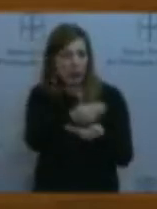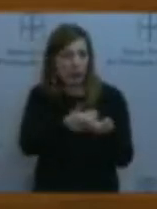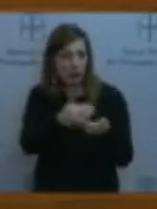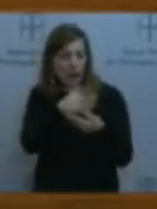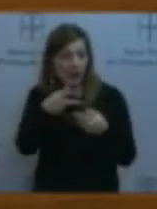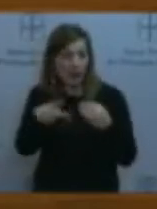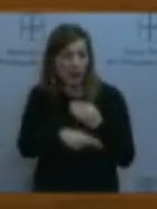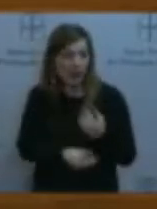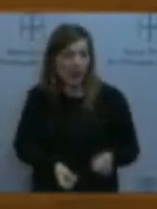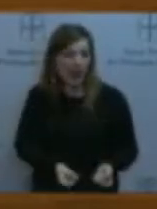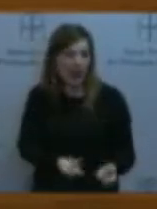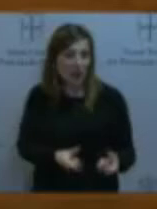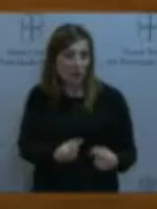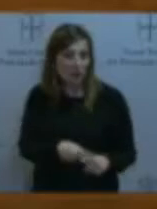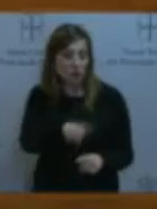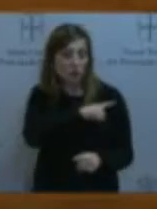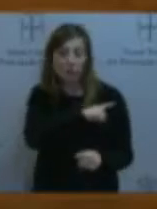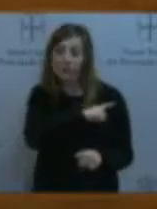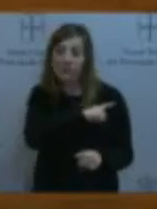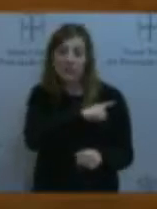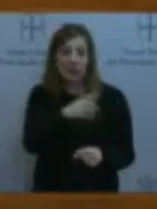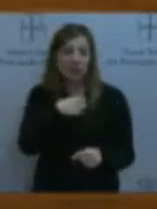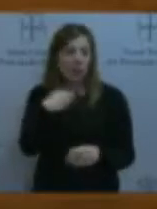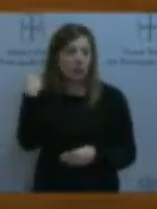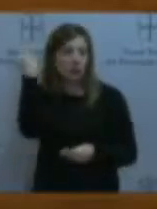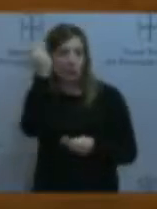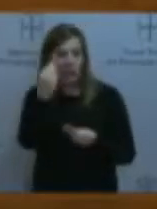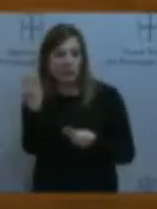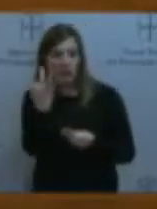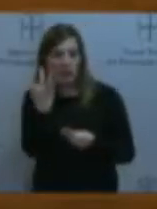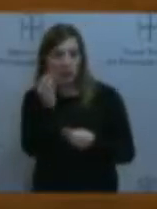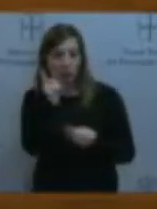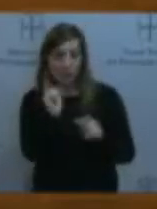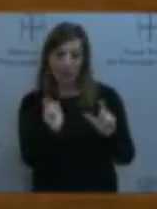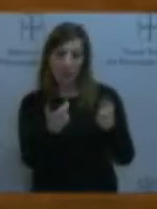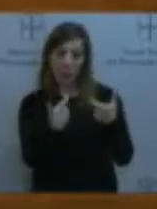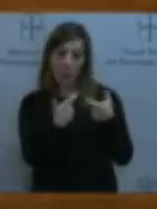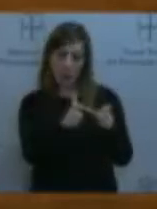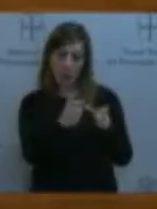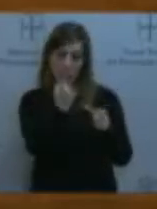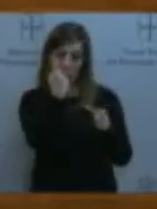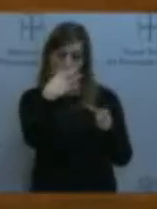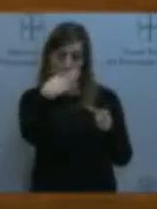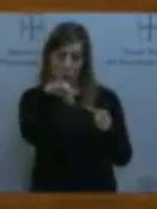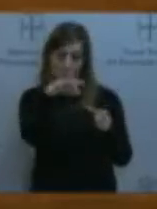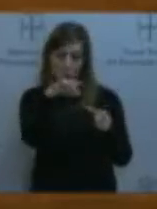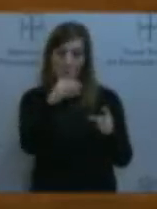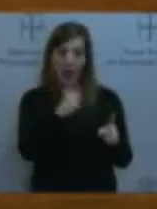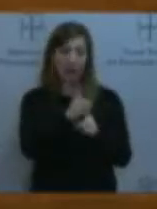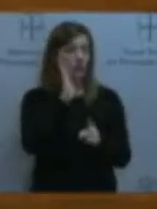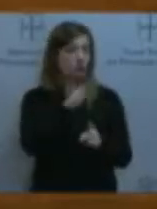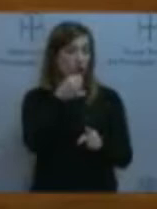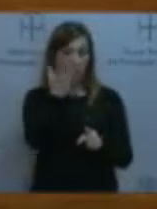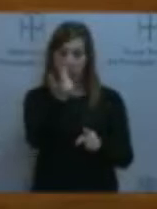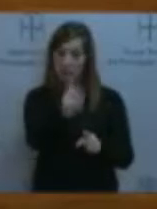despilfarro, lo que sí es cierto es que nadie podría pensar que solamente con una unidad anticorrupción es suficiente, por una sencilla razón, porque